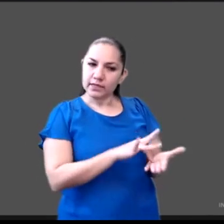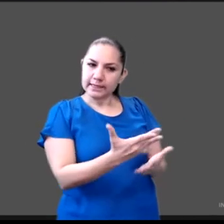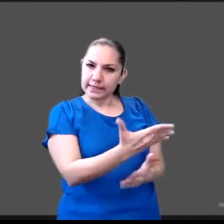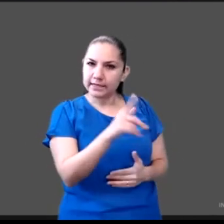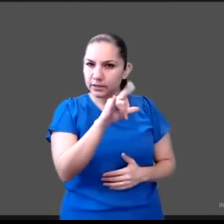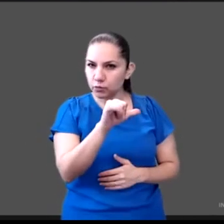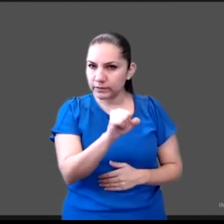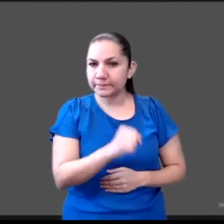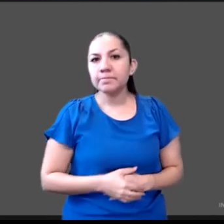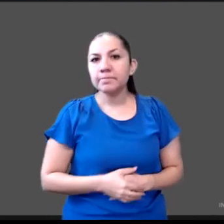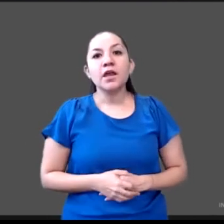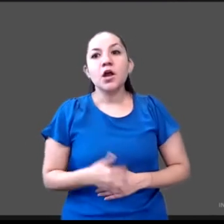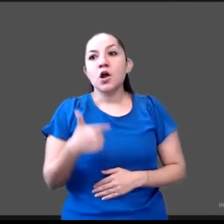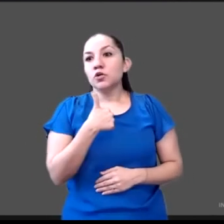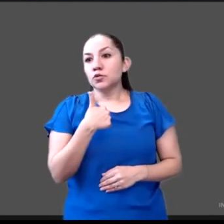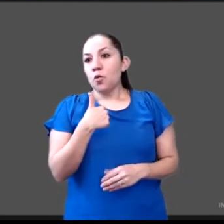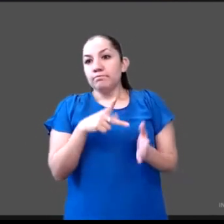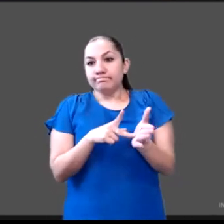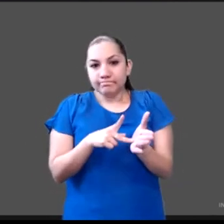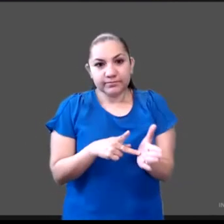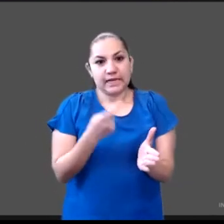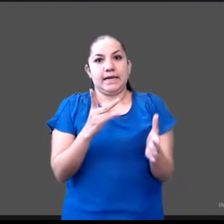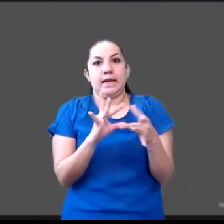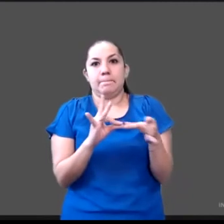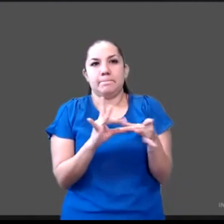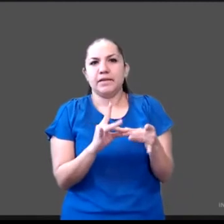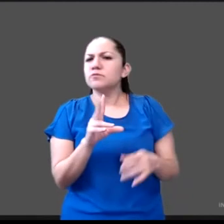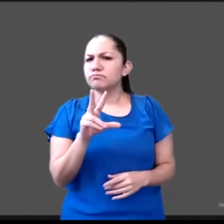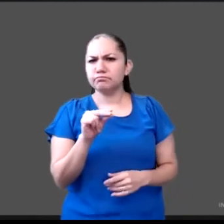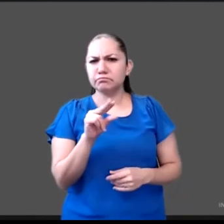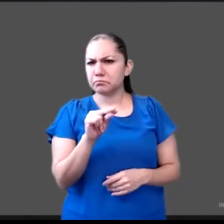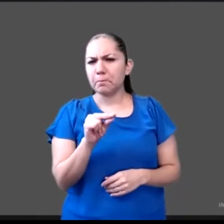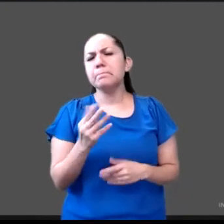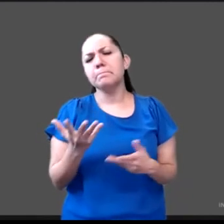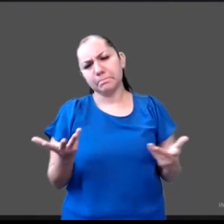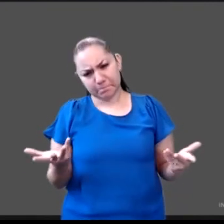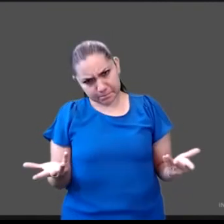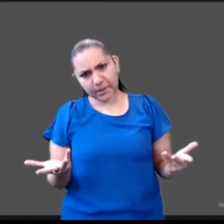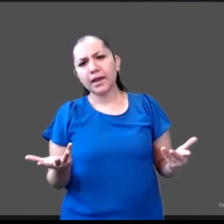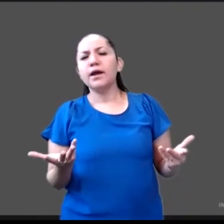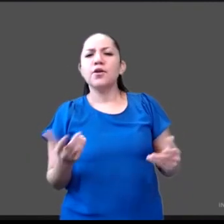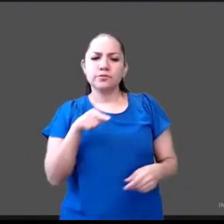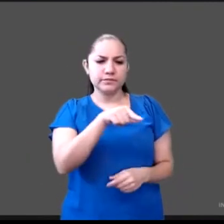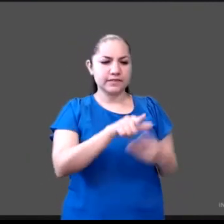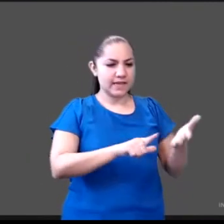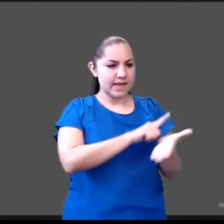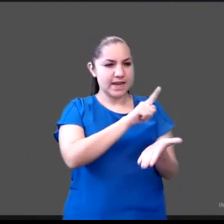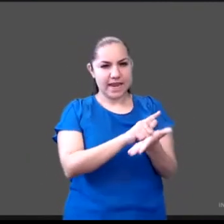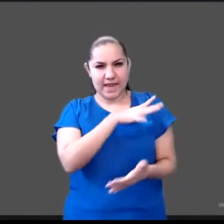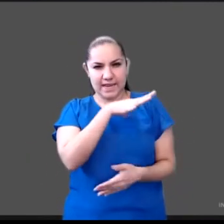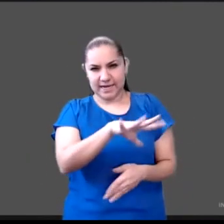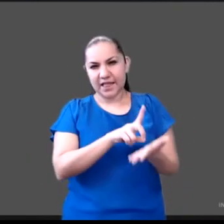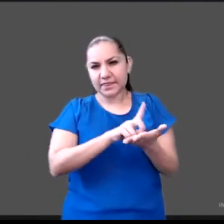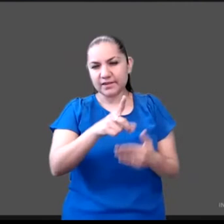No repito, pero justo la perspectiva con la que la Ley General de Derecho de Niños, Niñas y Adolescentes